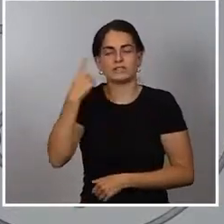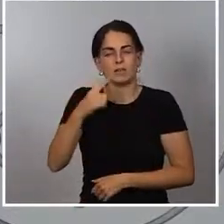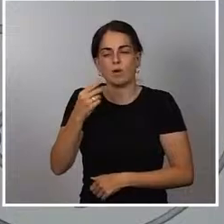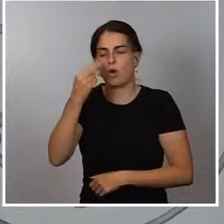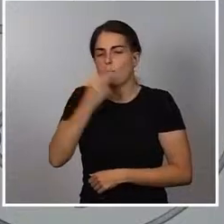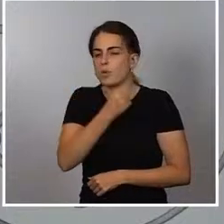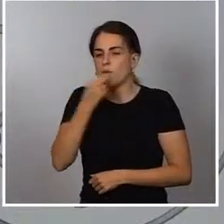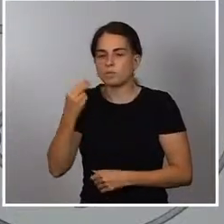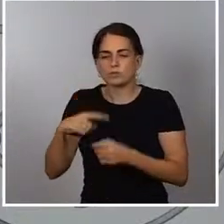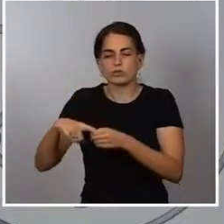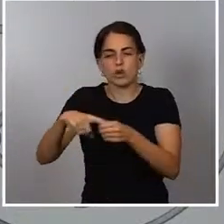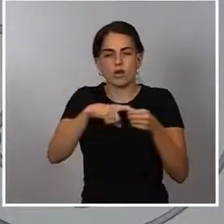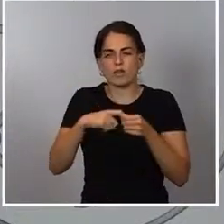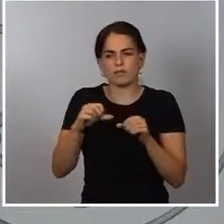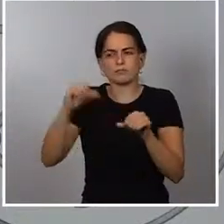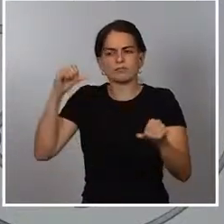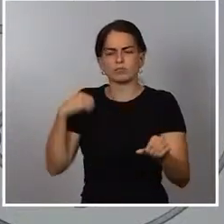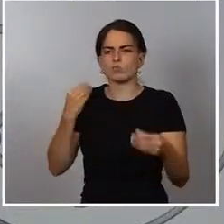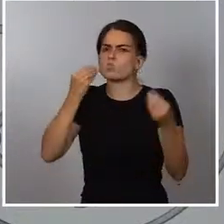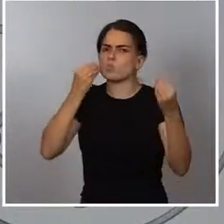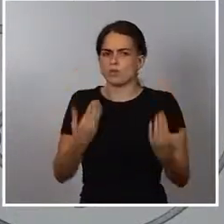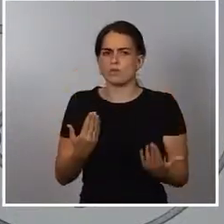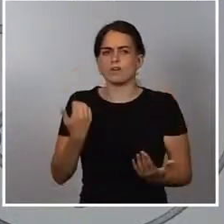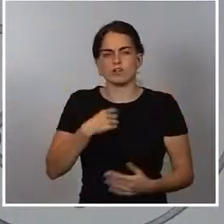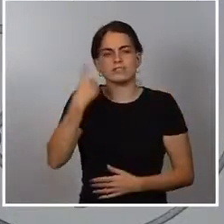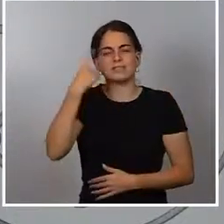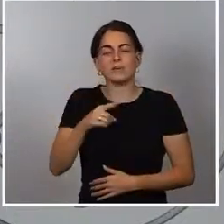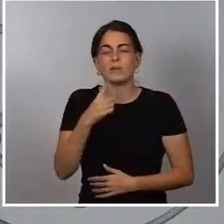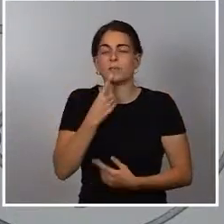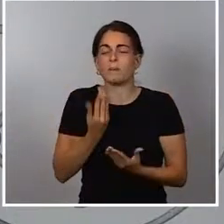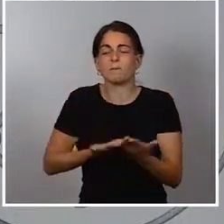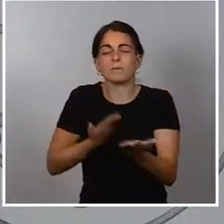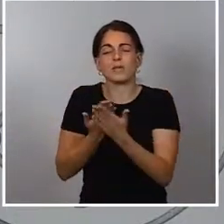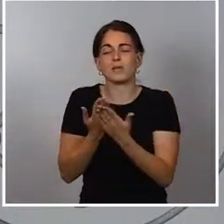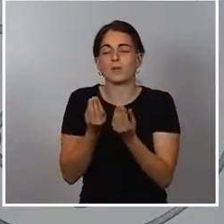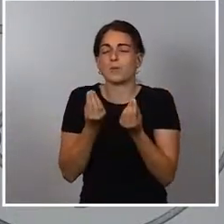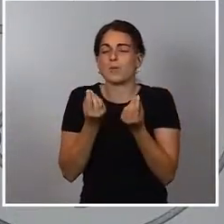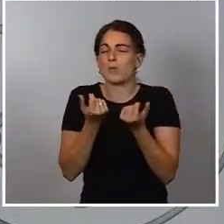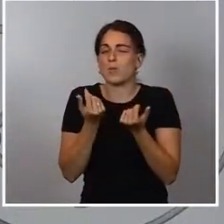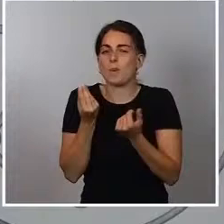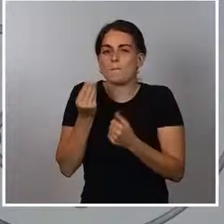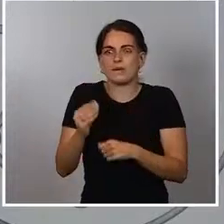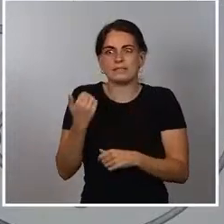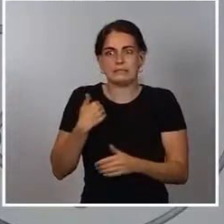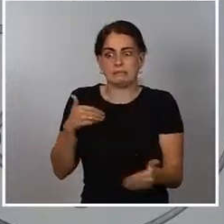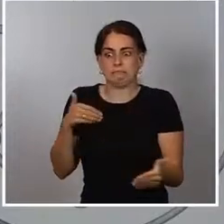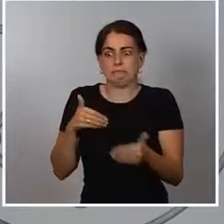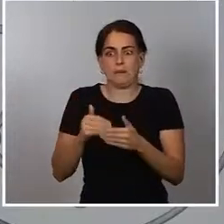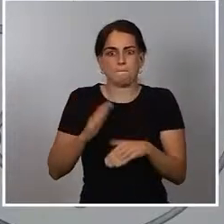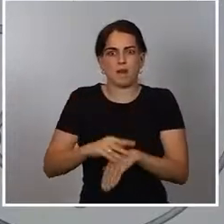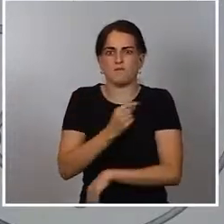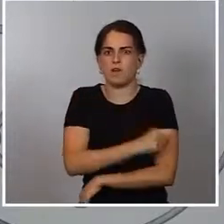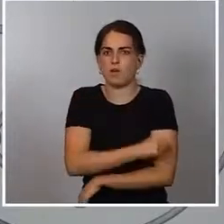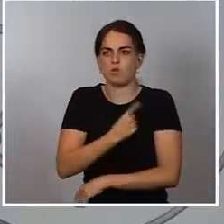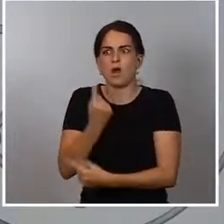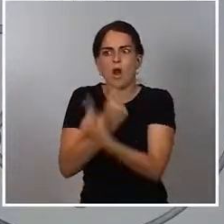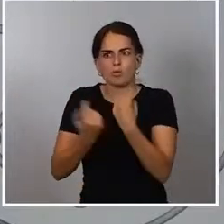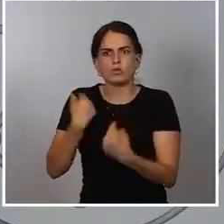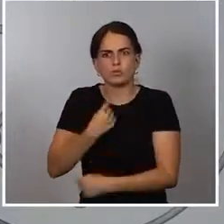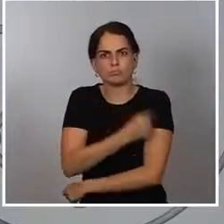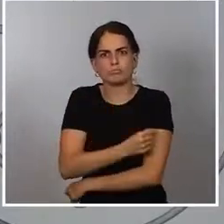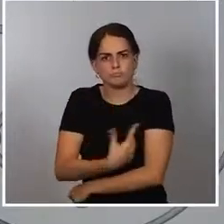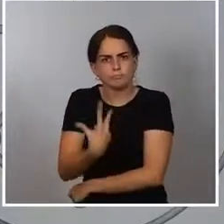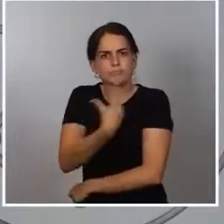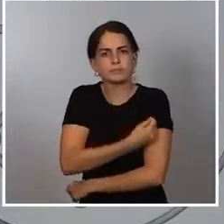y por tanto les exigimos un poco más estamos ya a punto de que empiecen a vacunar les muchos están vacunando les animamos a que se vacunen